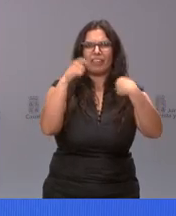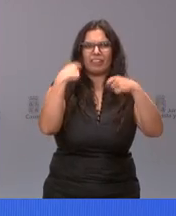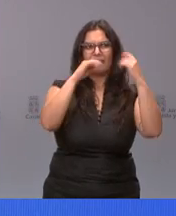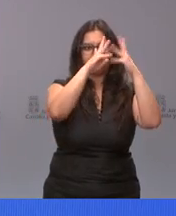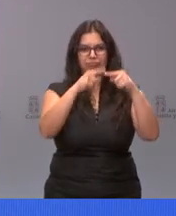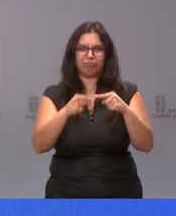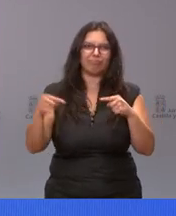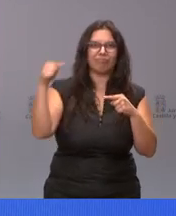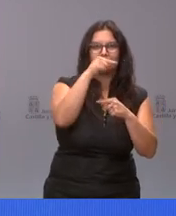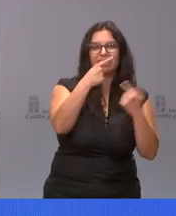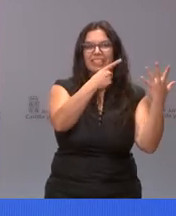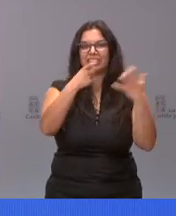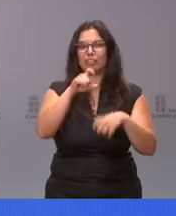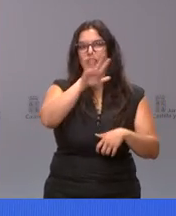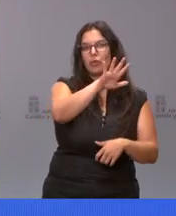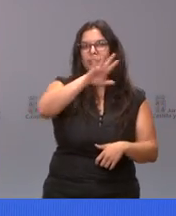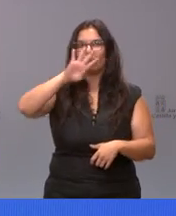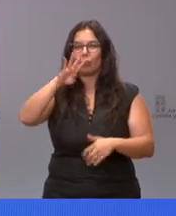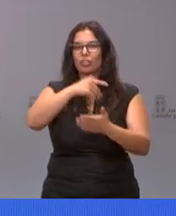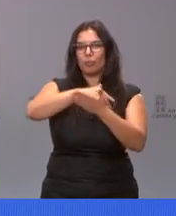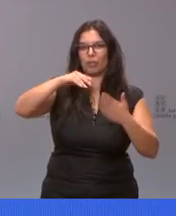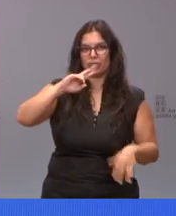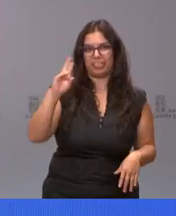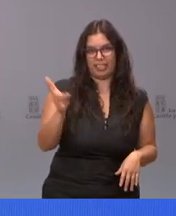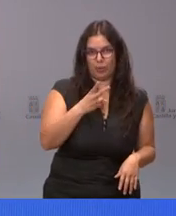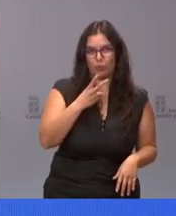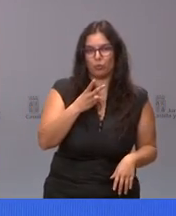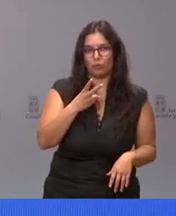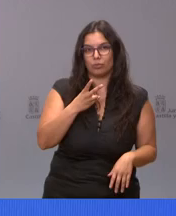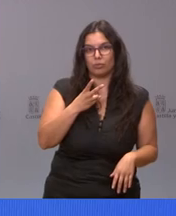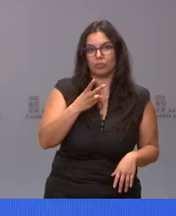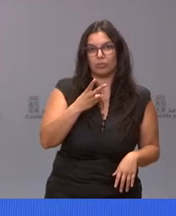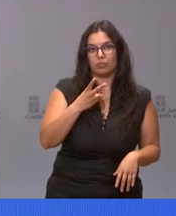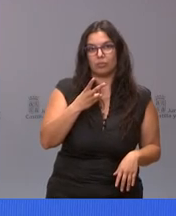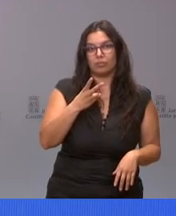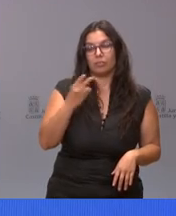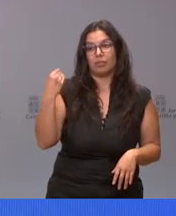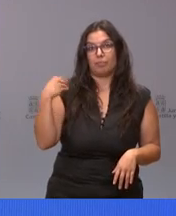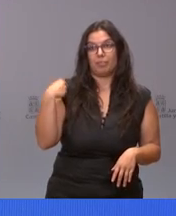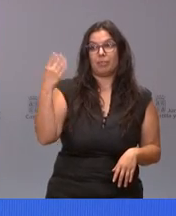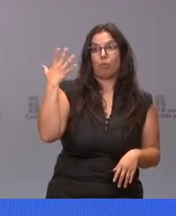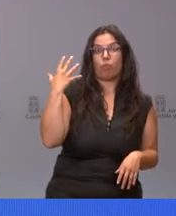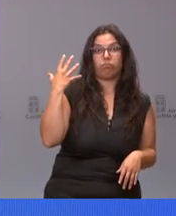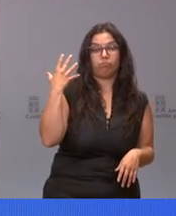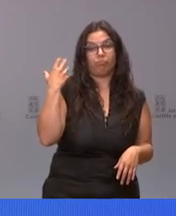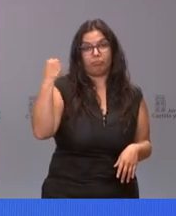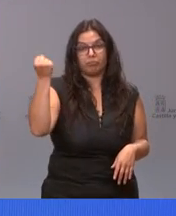de 654 millones de euros frente al déficit de España